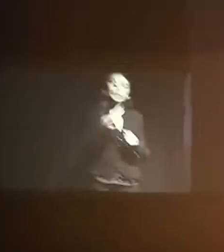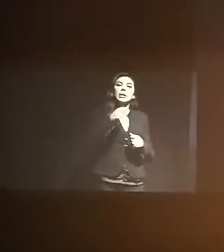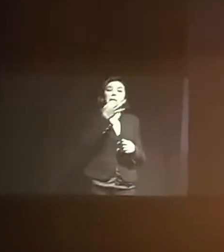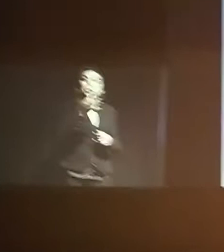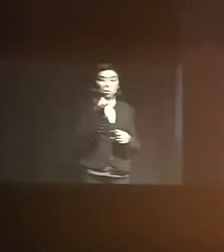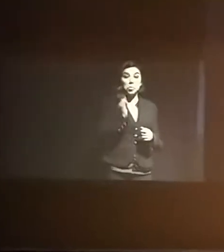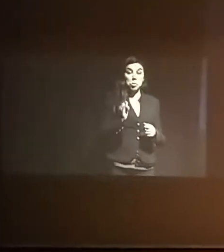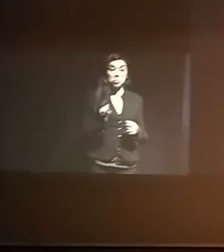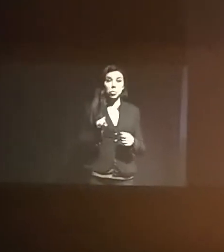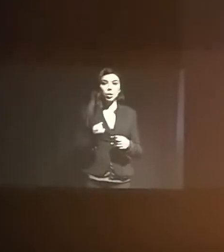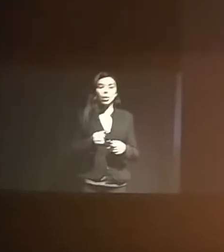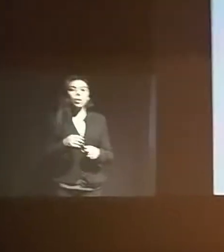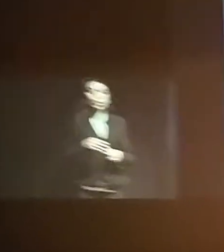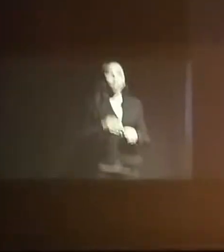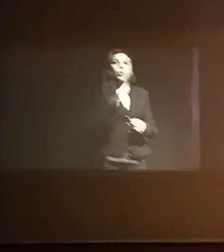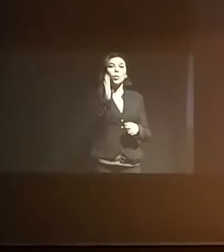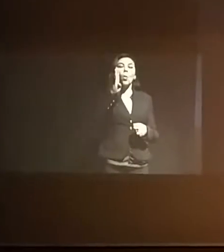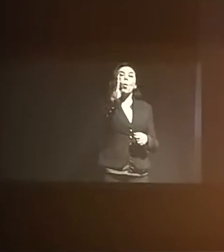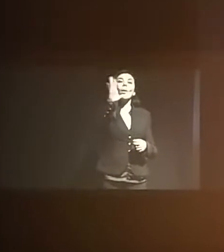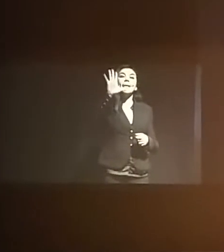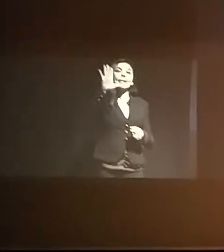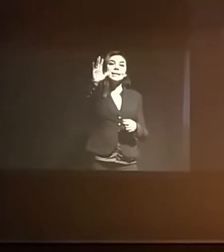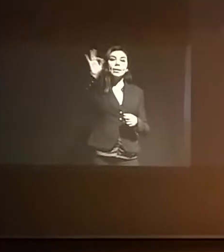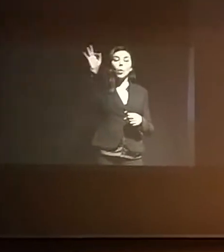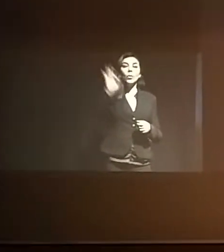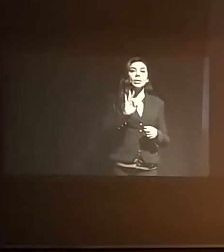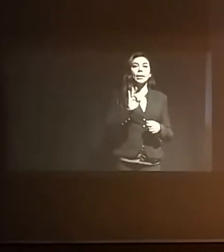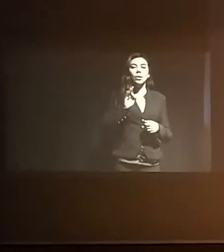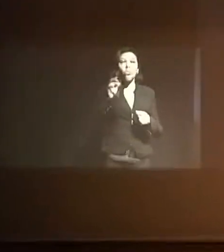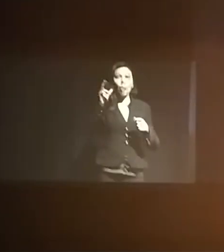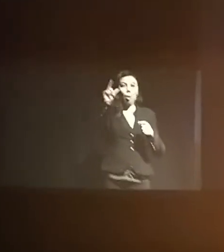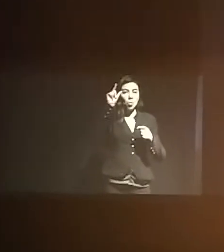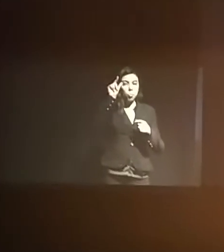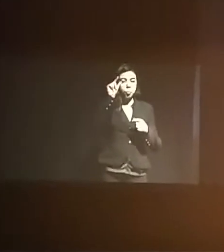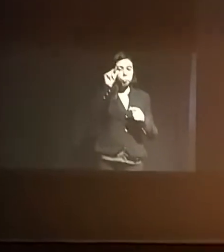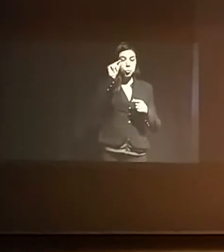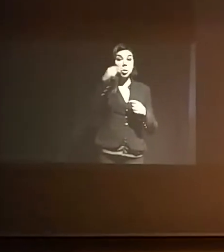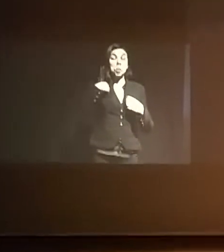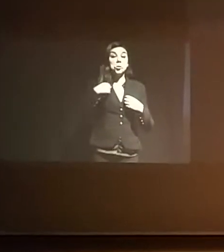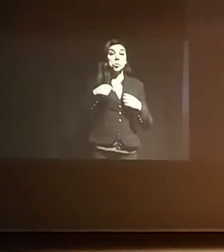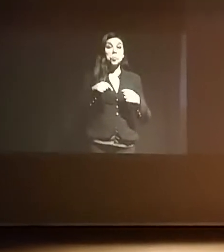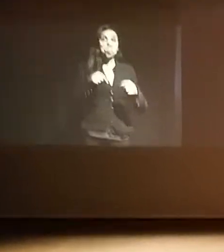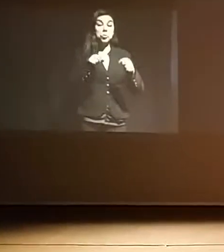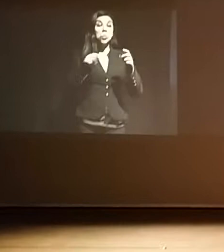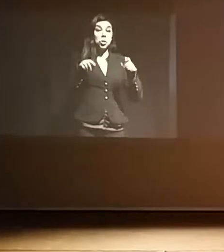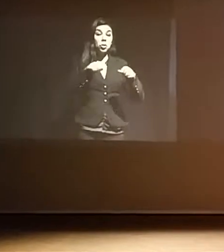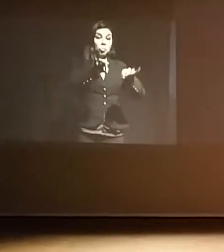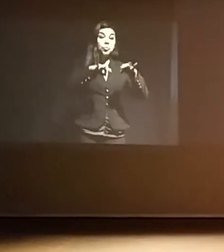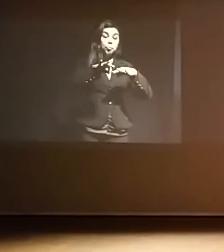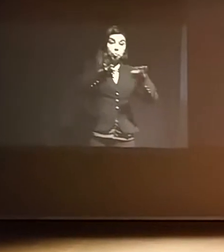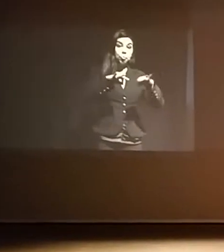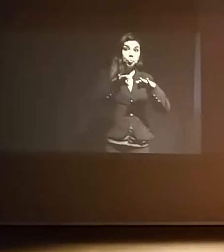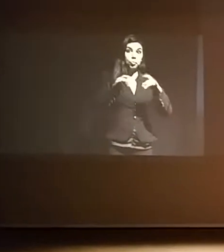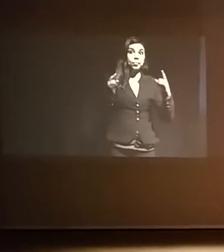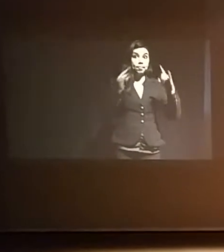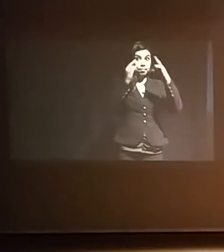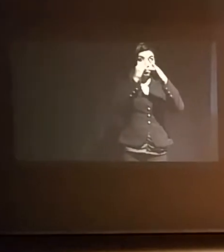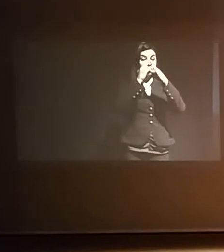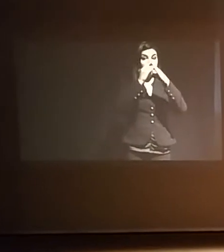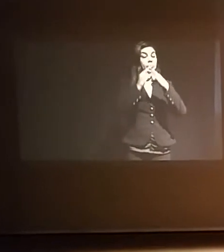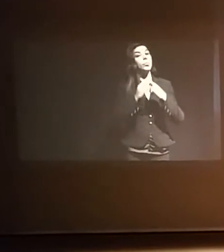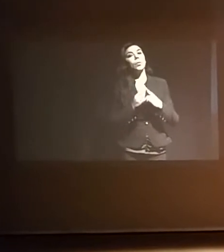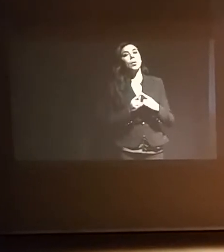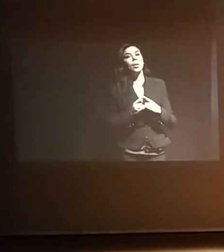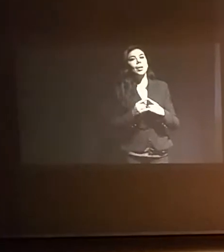ellos. Yo tengo un 45% de pérdida visual y soy arquitecto. Y una enfermedad degenerativa la que tengo,